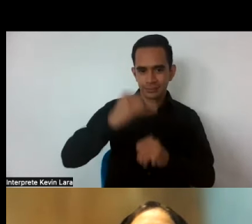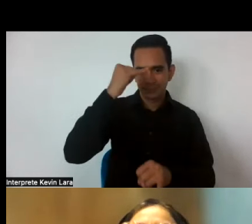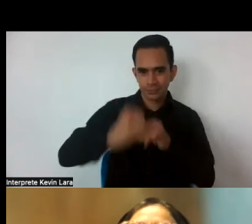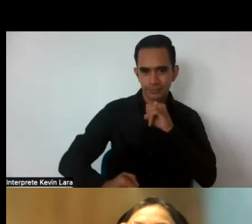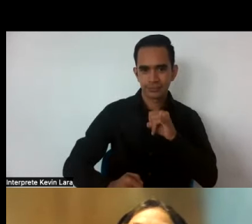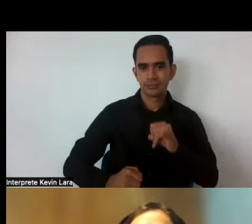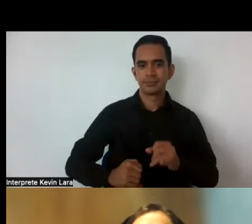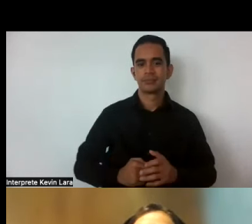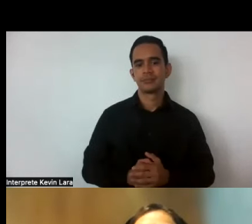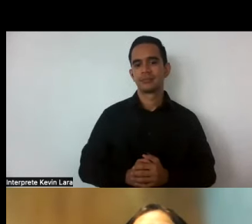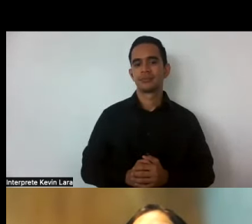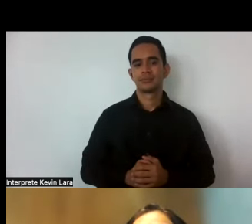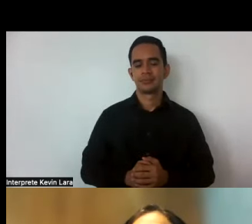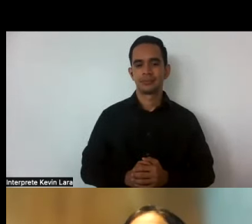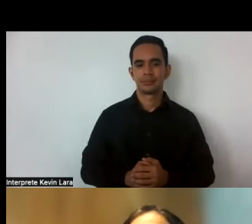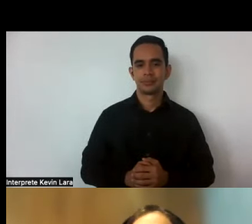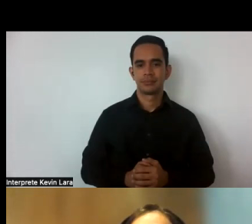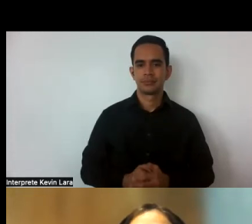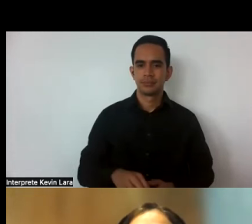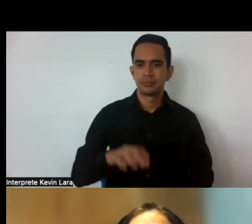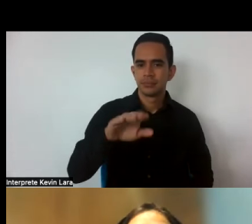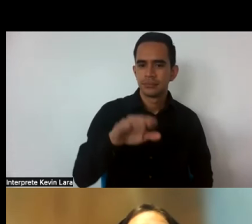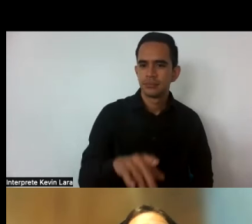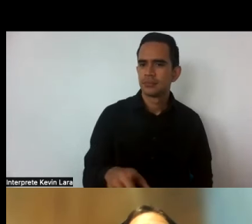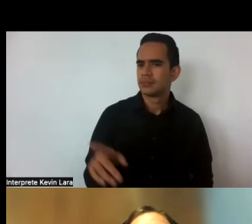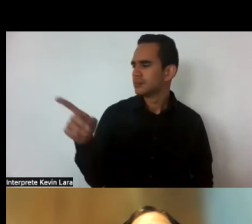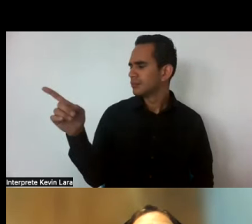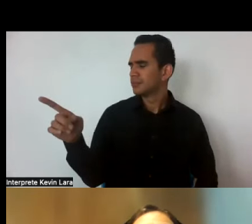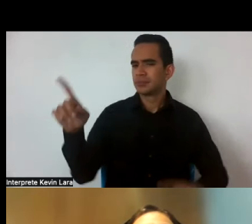¿Qué emoción les transmite esta imagen?